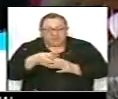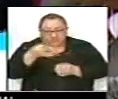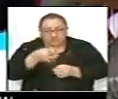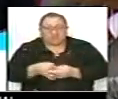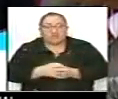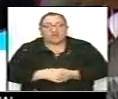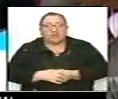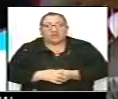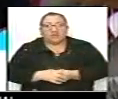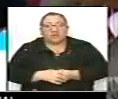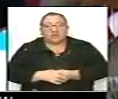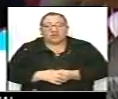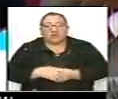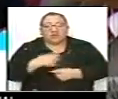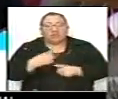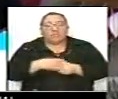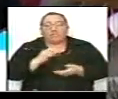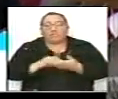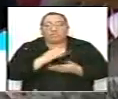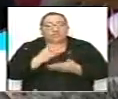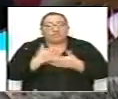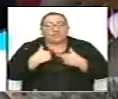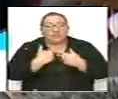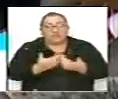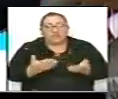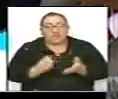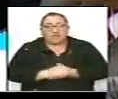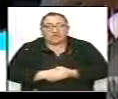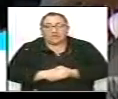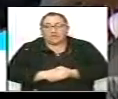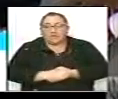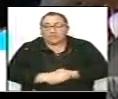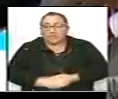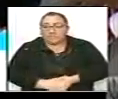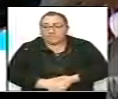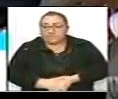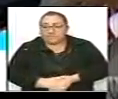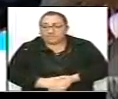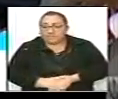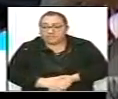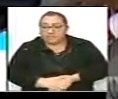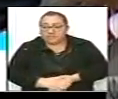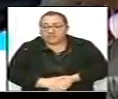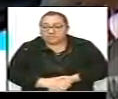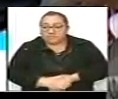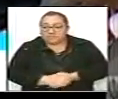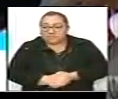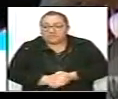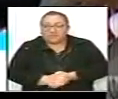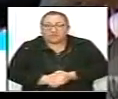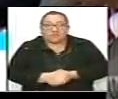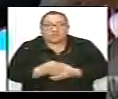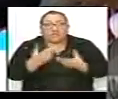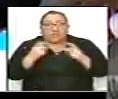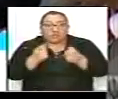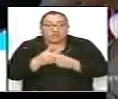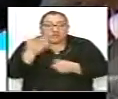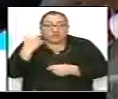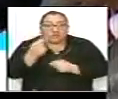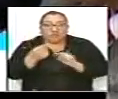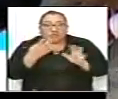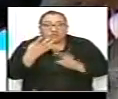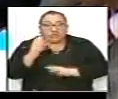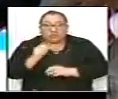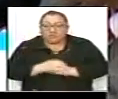reales, por más problemas que ellos también tuvieran. O sea, lo que nos está diciendo la comisión es que lo que existía en los años